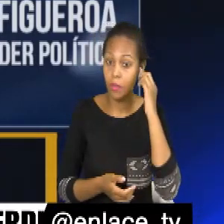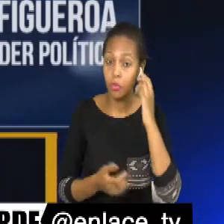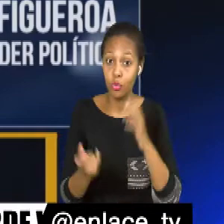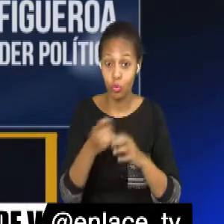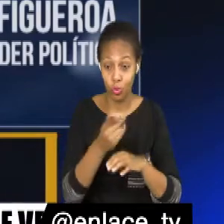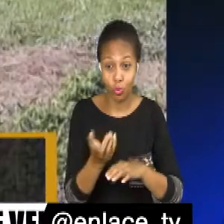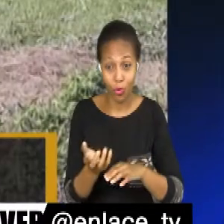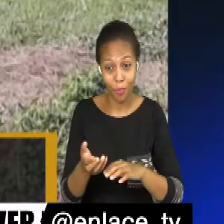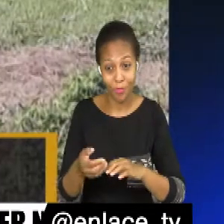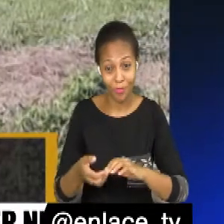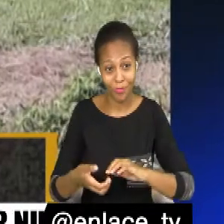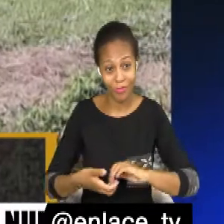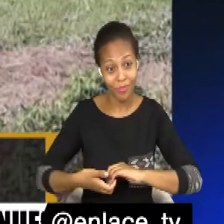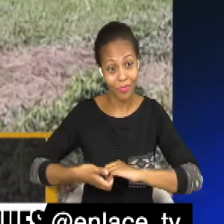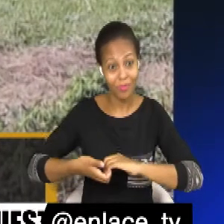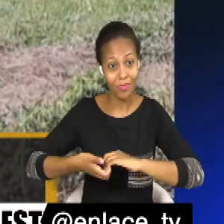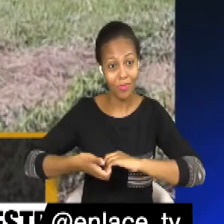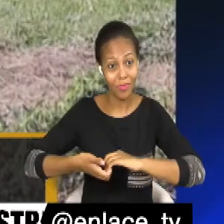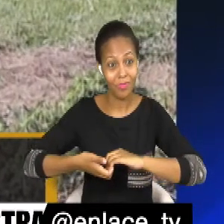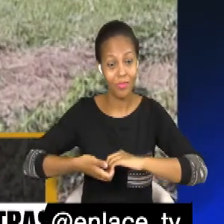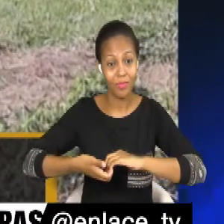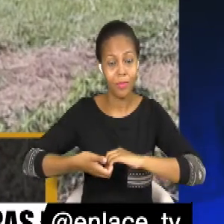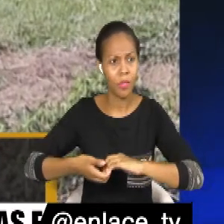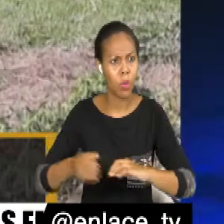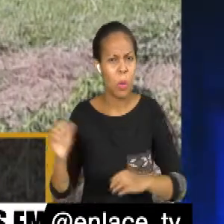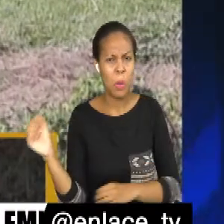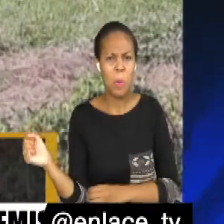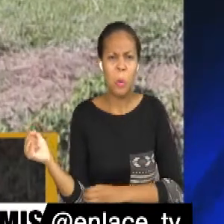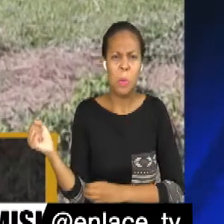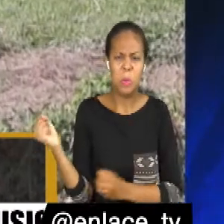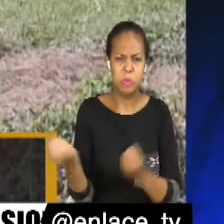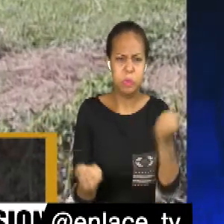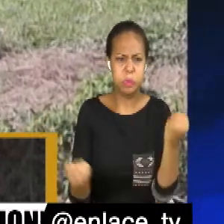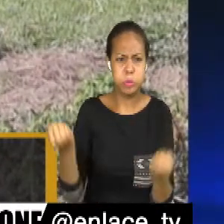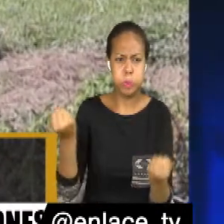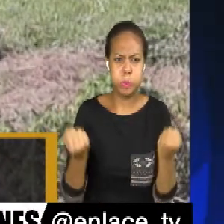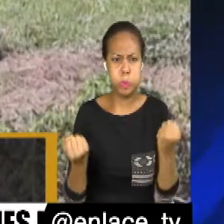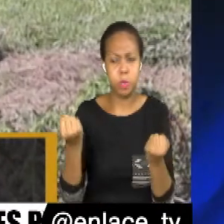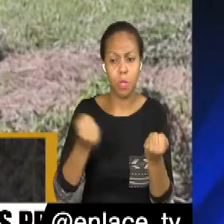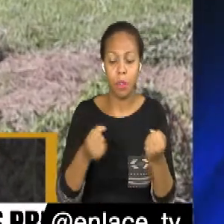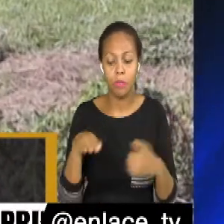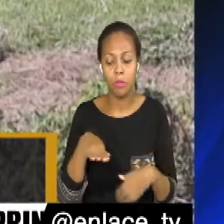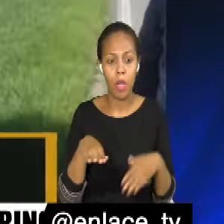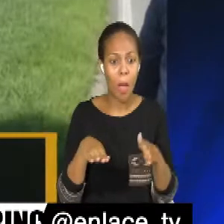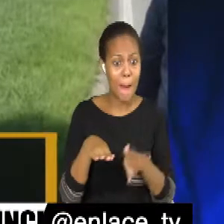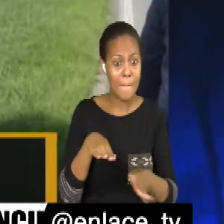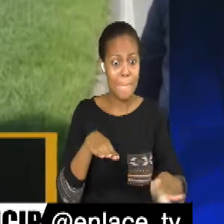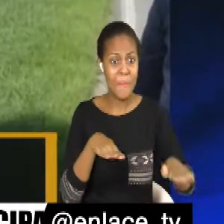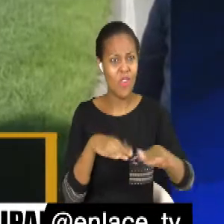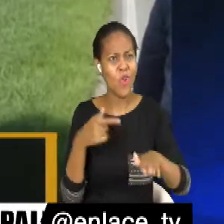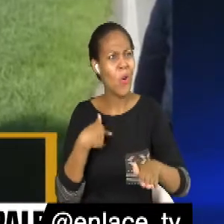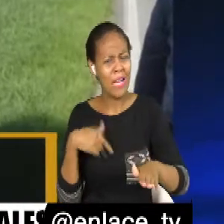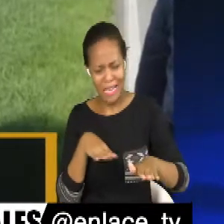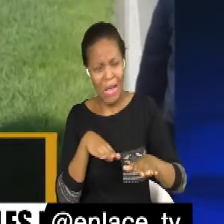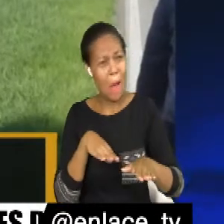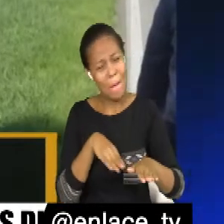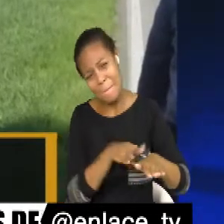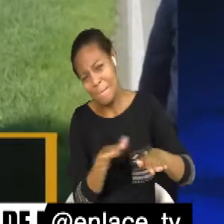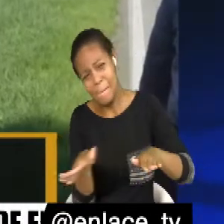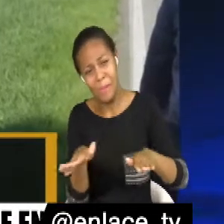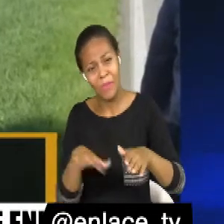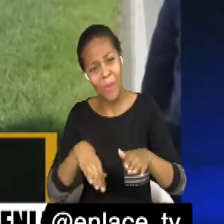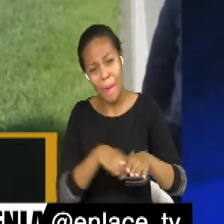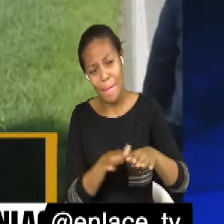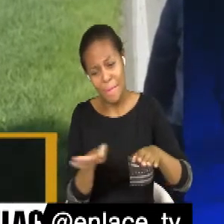a bastante exceso de velocidad, nos cerró y nosotros por pues, no chocar pues nos perdimos hacia